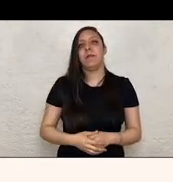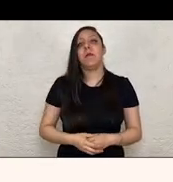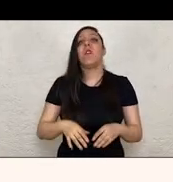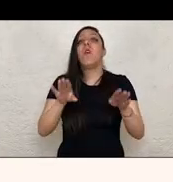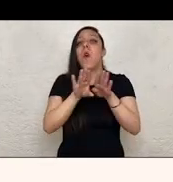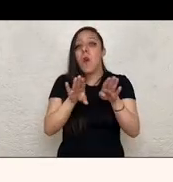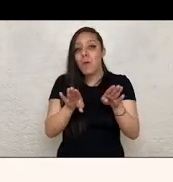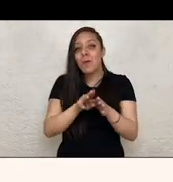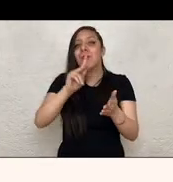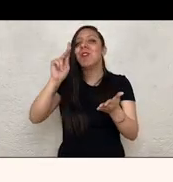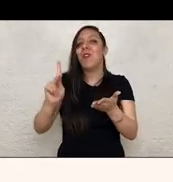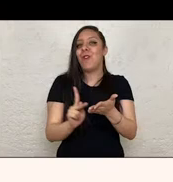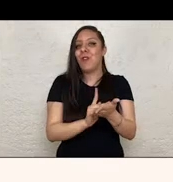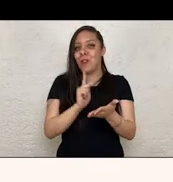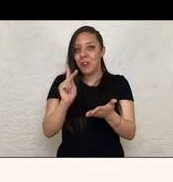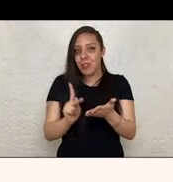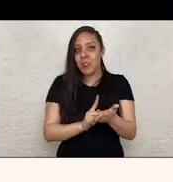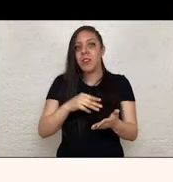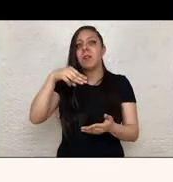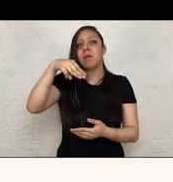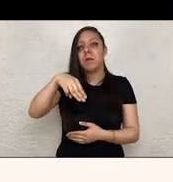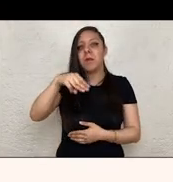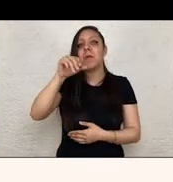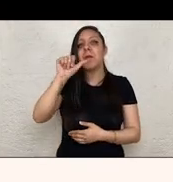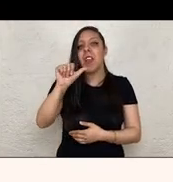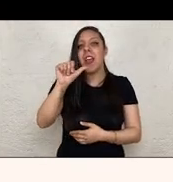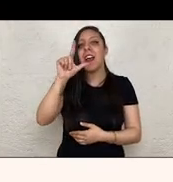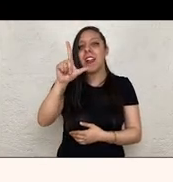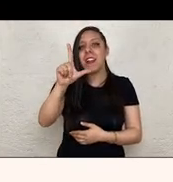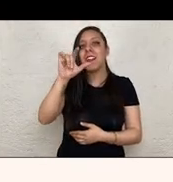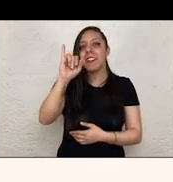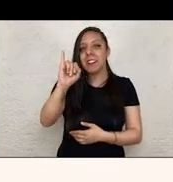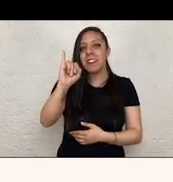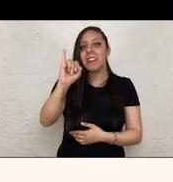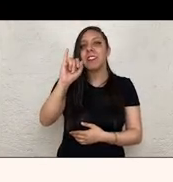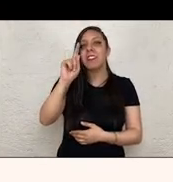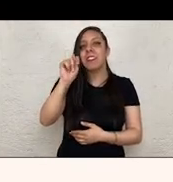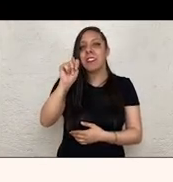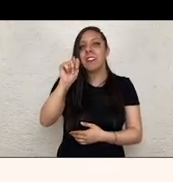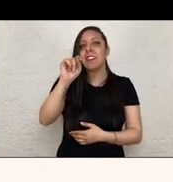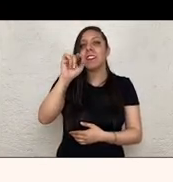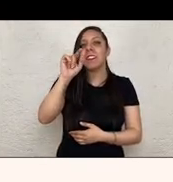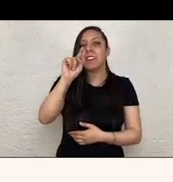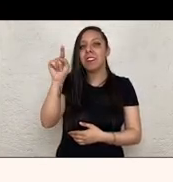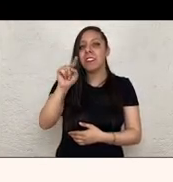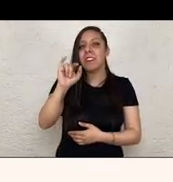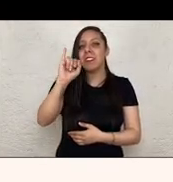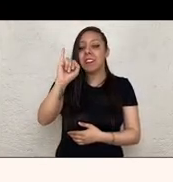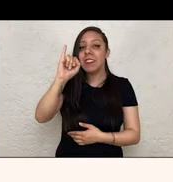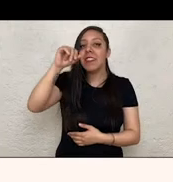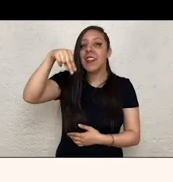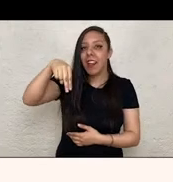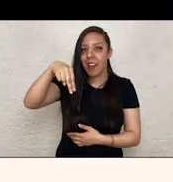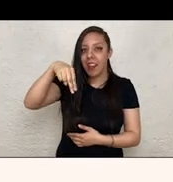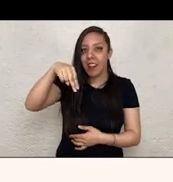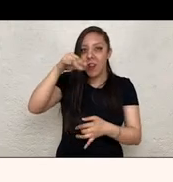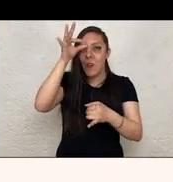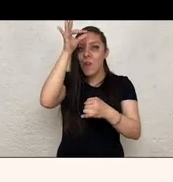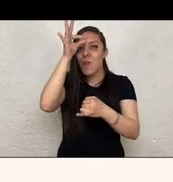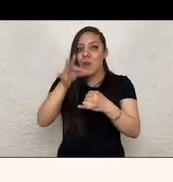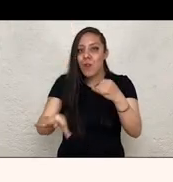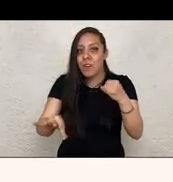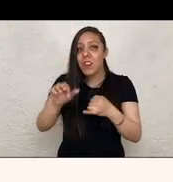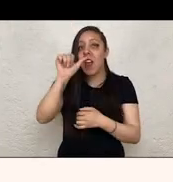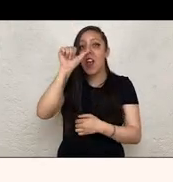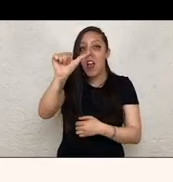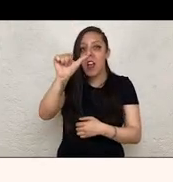de respeto, se volvió a ser Malintzin, se perdía la A, al final se ponían Tzin,